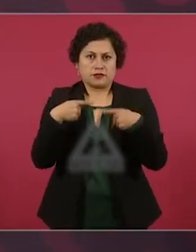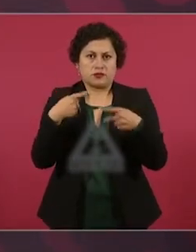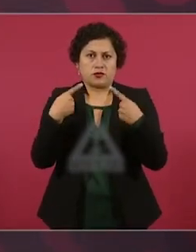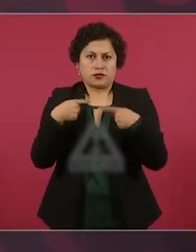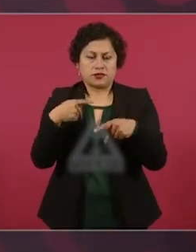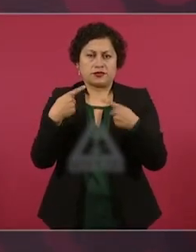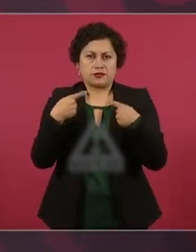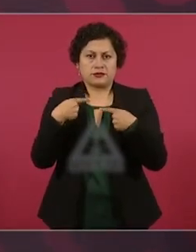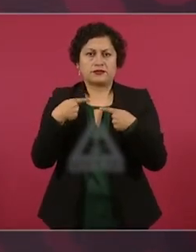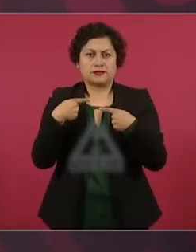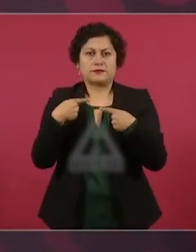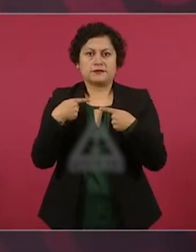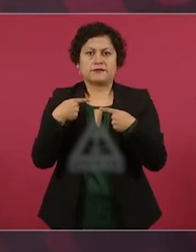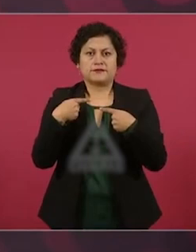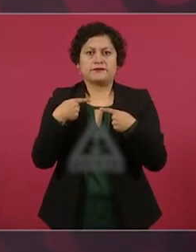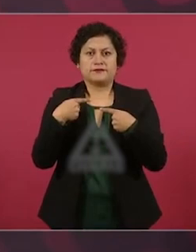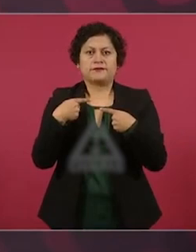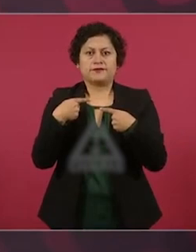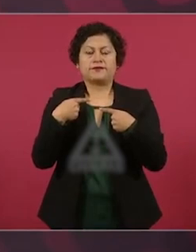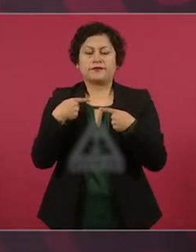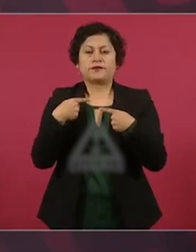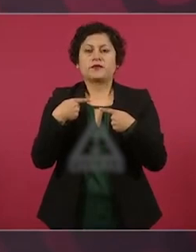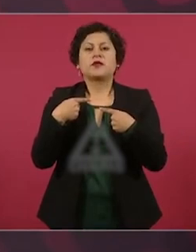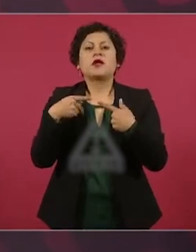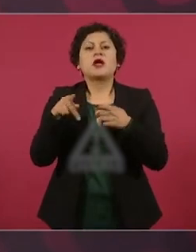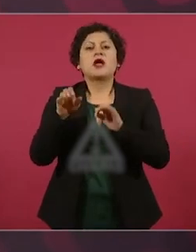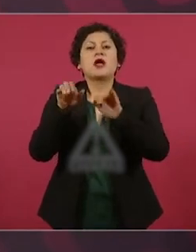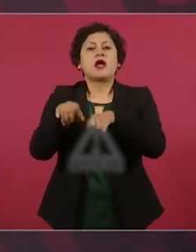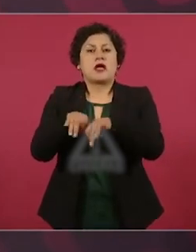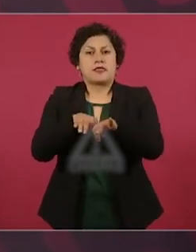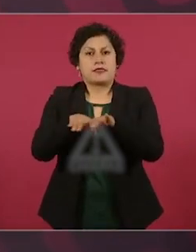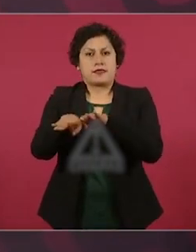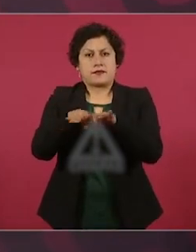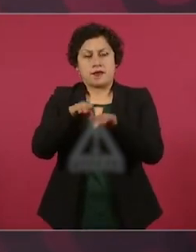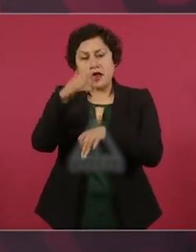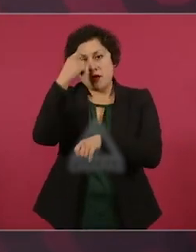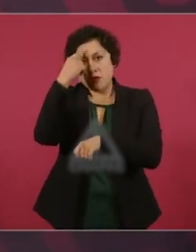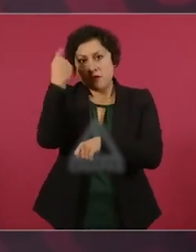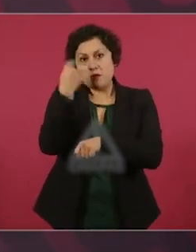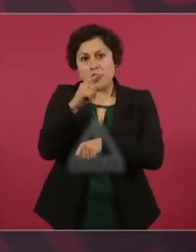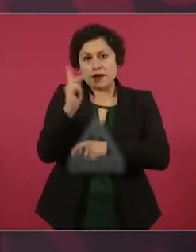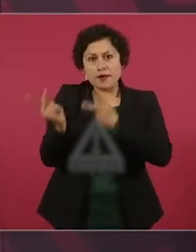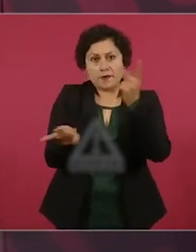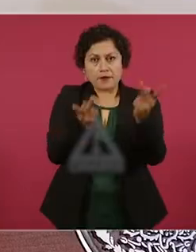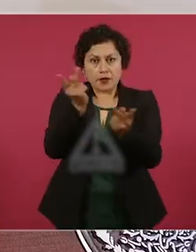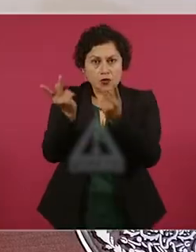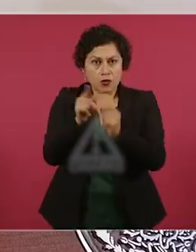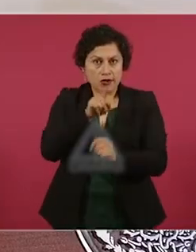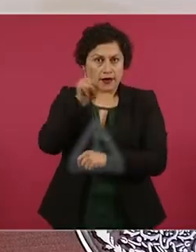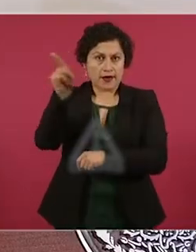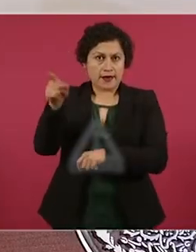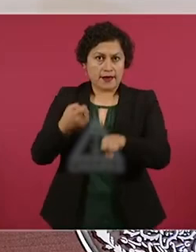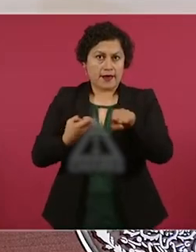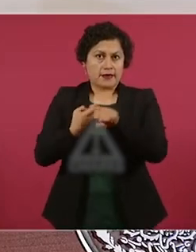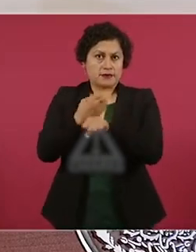contratados para levantar unas encuestas en Chiapas y